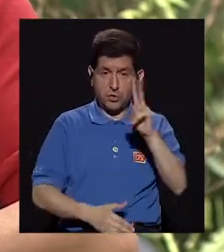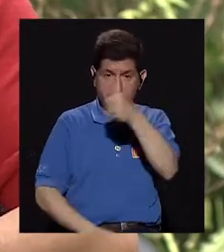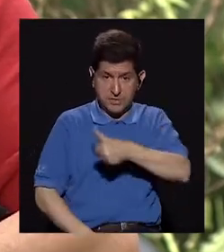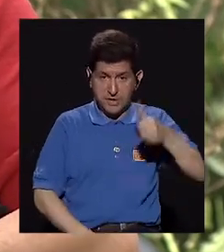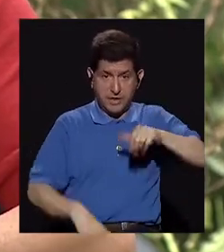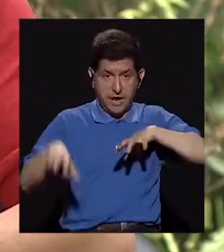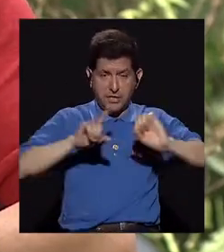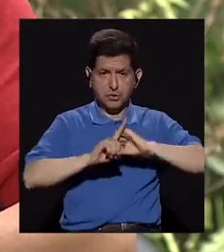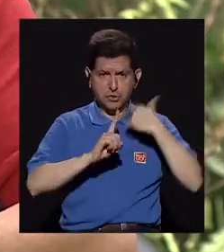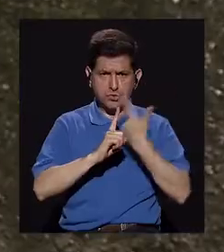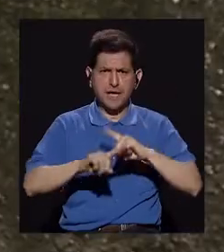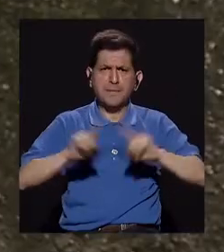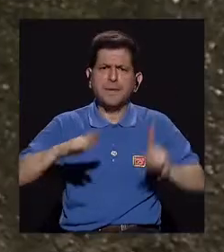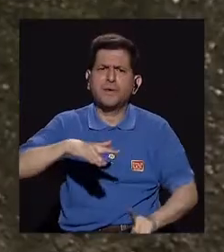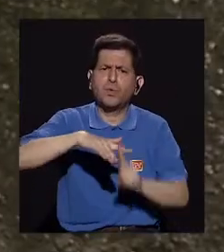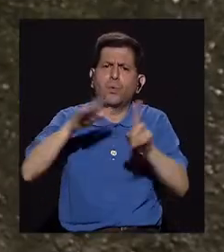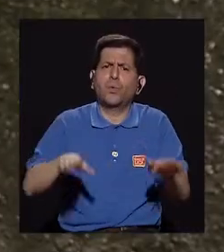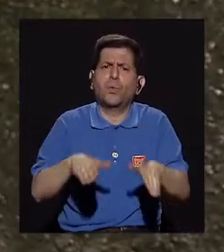Uh-huh. ¿Pero cómo fue que surgió?